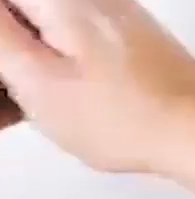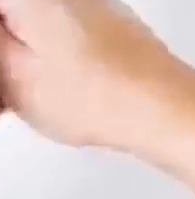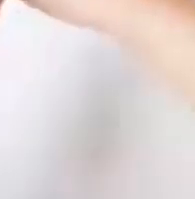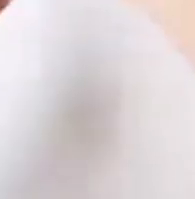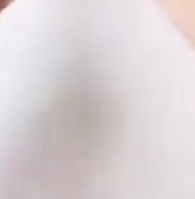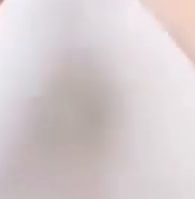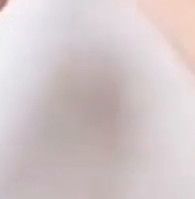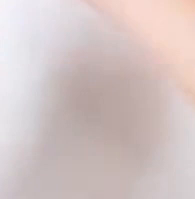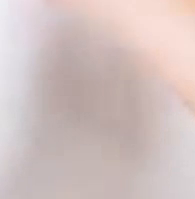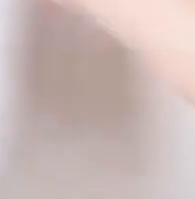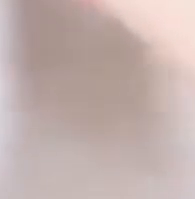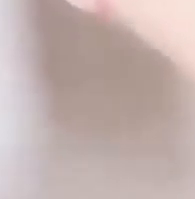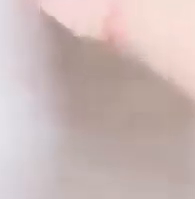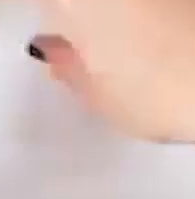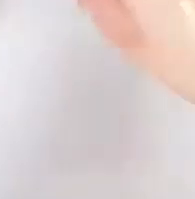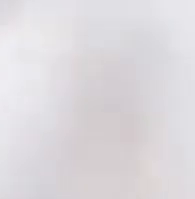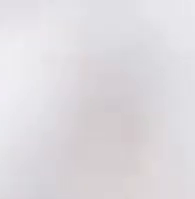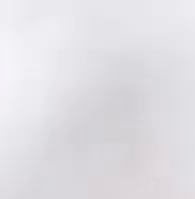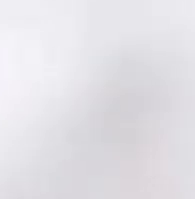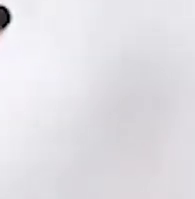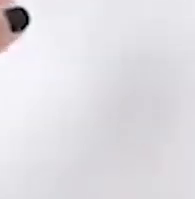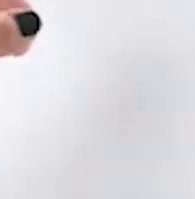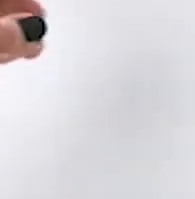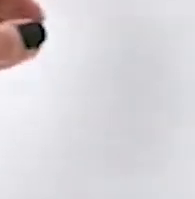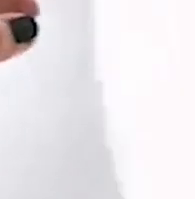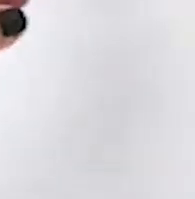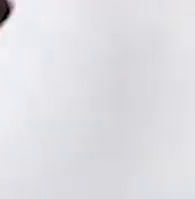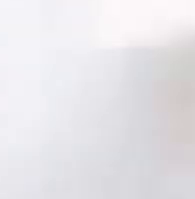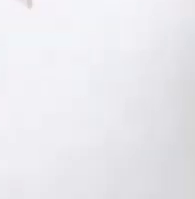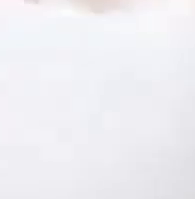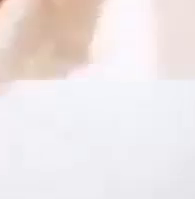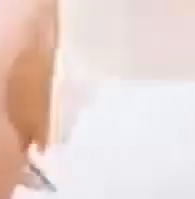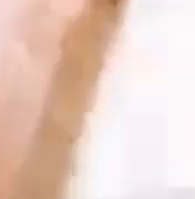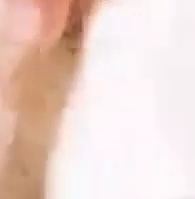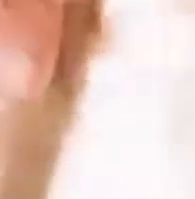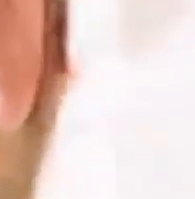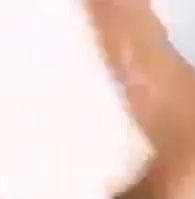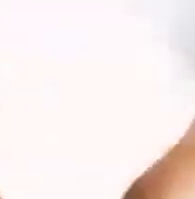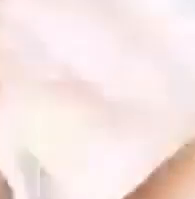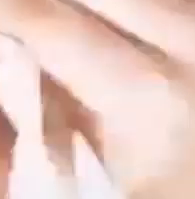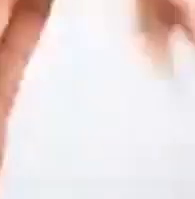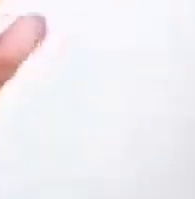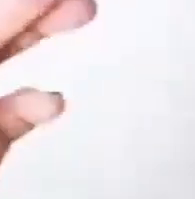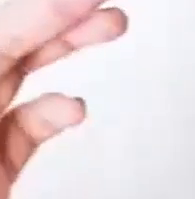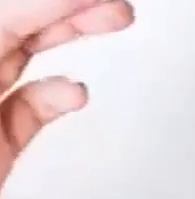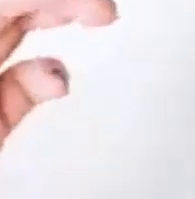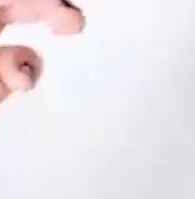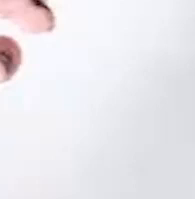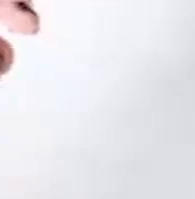viceversa. Enjuáguese las manos, séquese con una toalla y cierre el grifo usando una toalla.